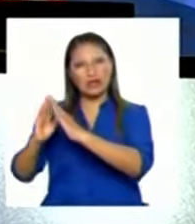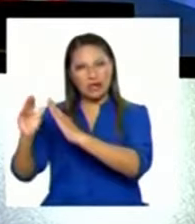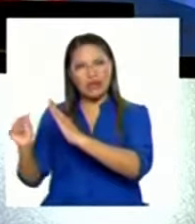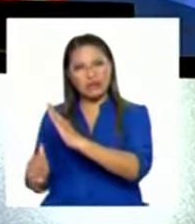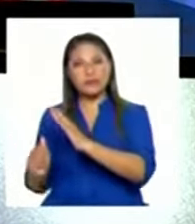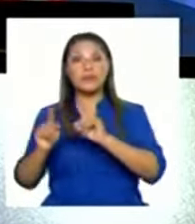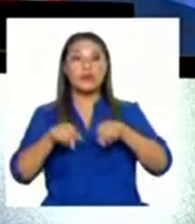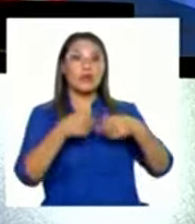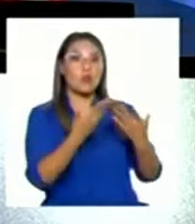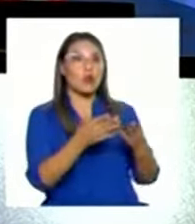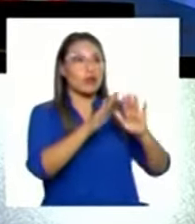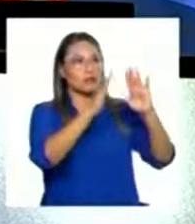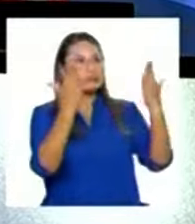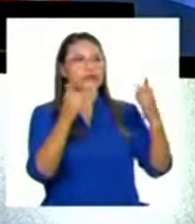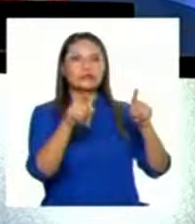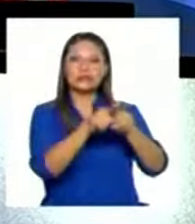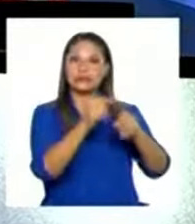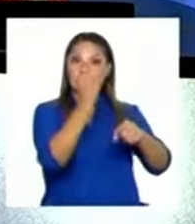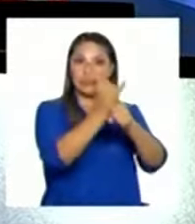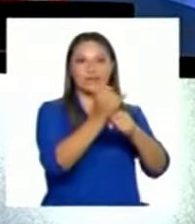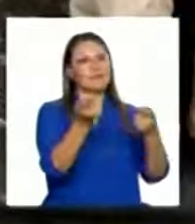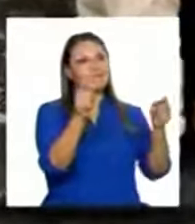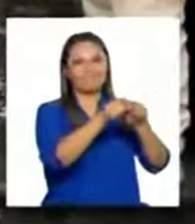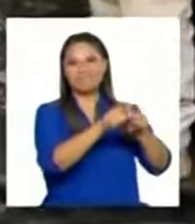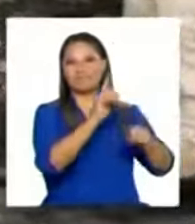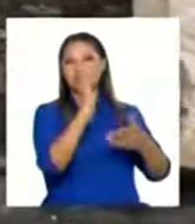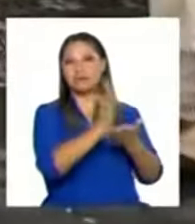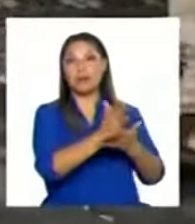que no son aptos al público.